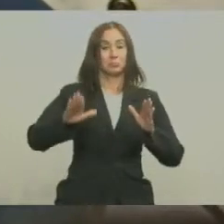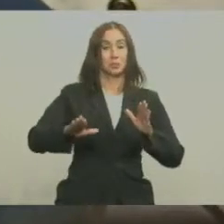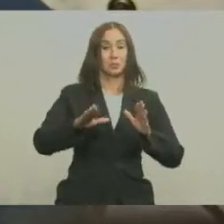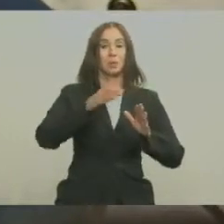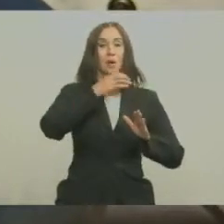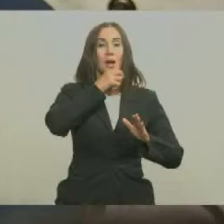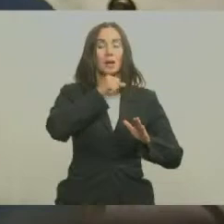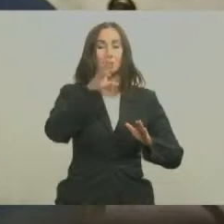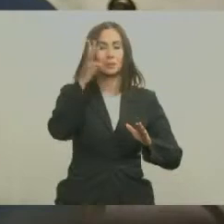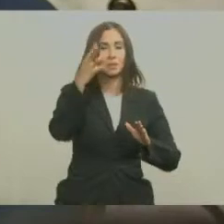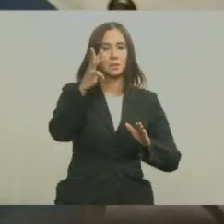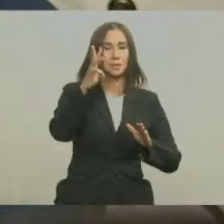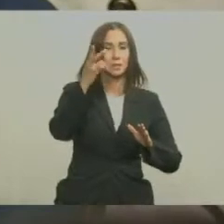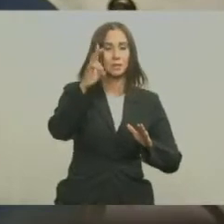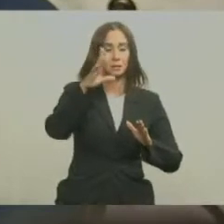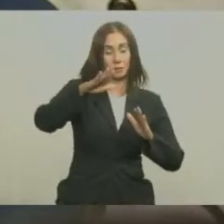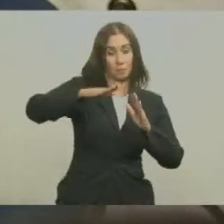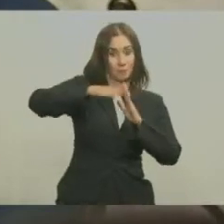años.